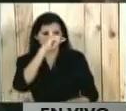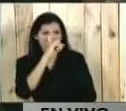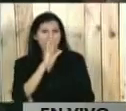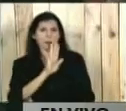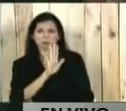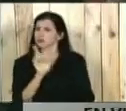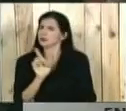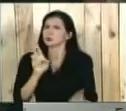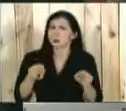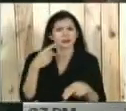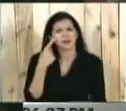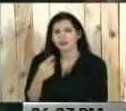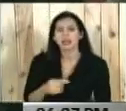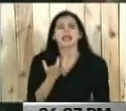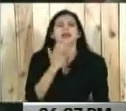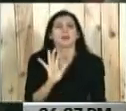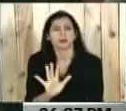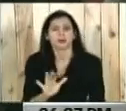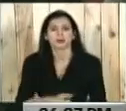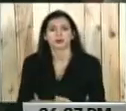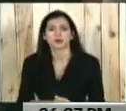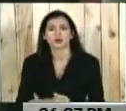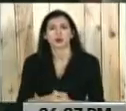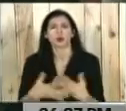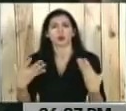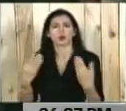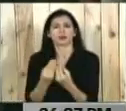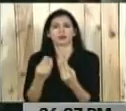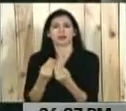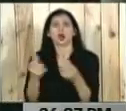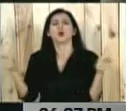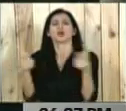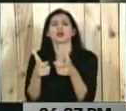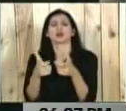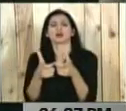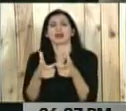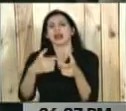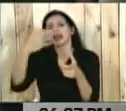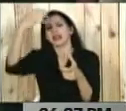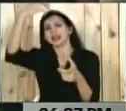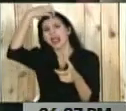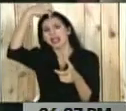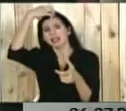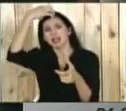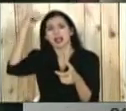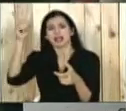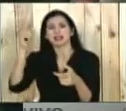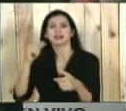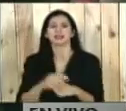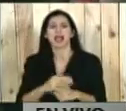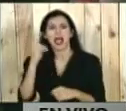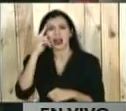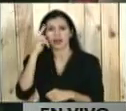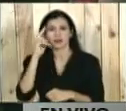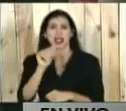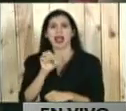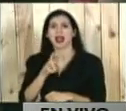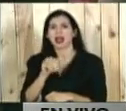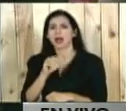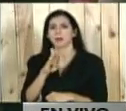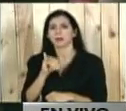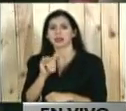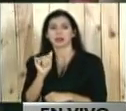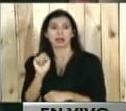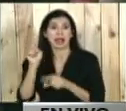más, un suceso, yo estaba con el rey Salmán de Arabia Saudita, en la misma hora que aquí en Venezuela, estaba sucediendo que un grupo